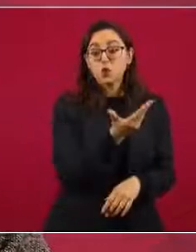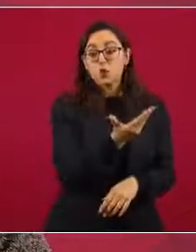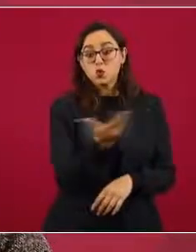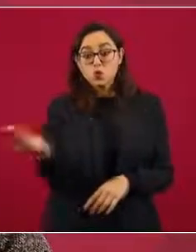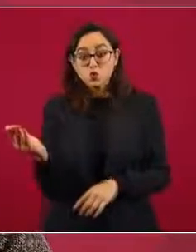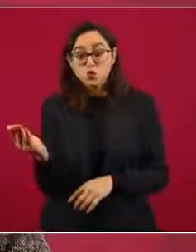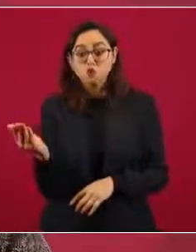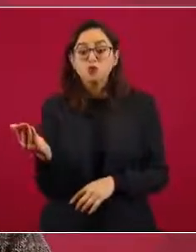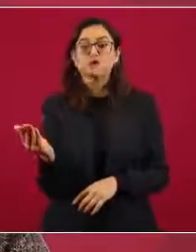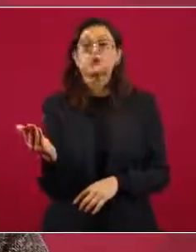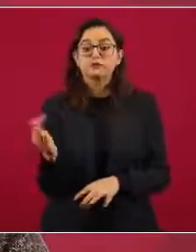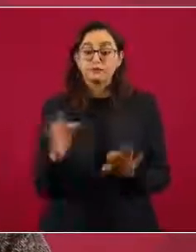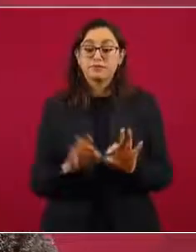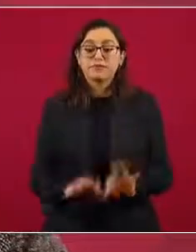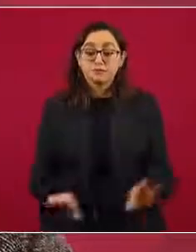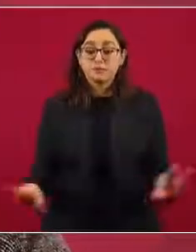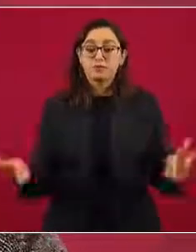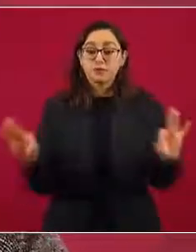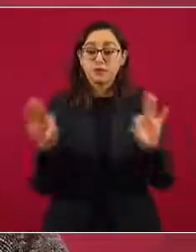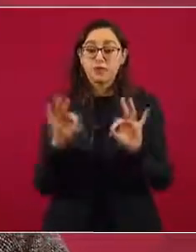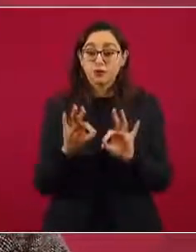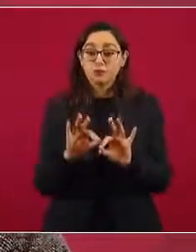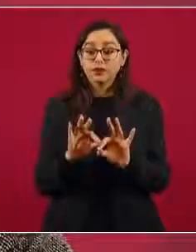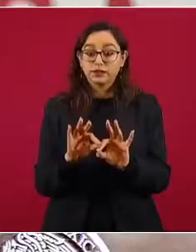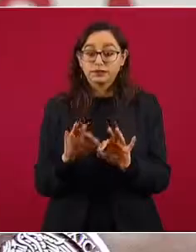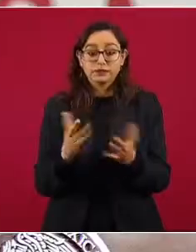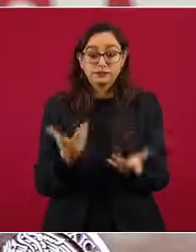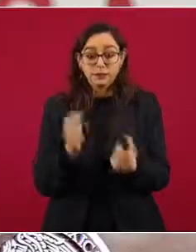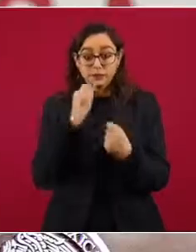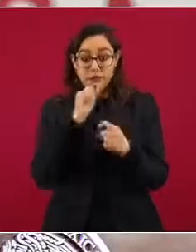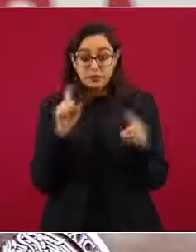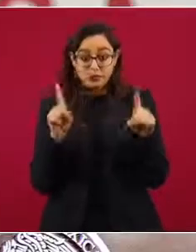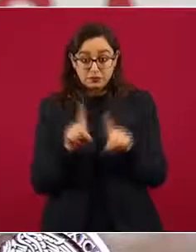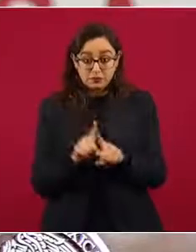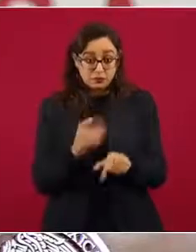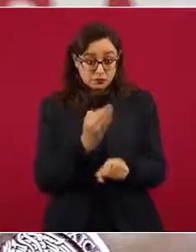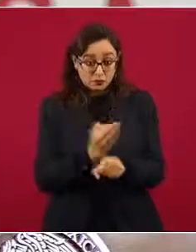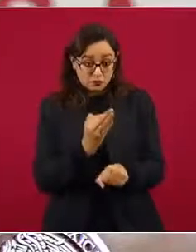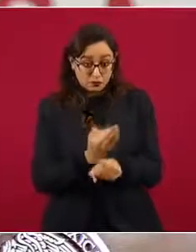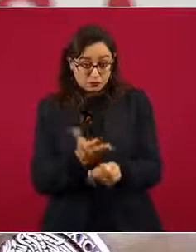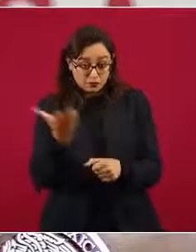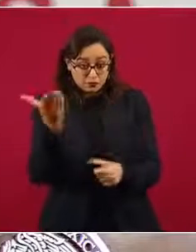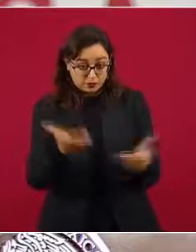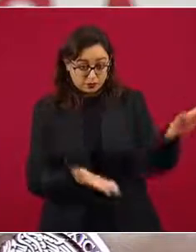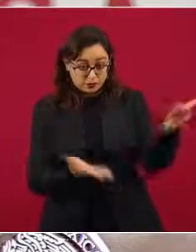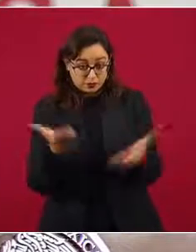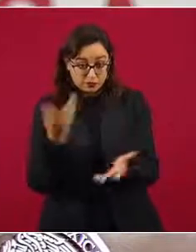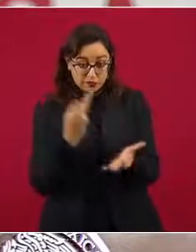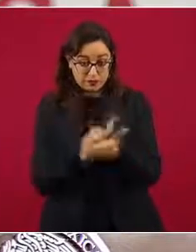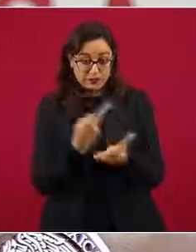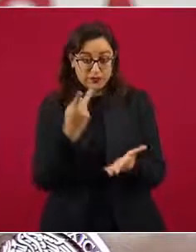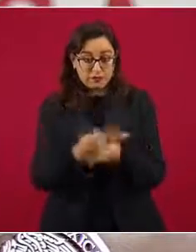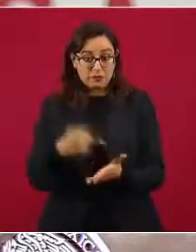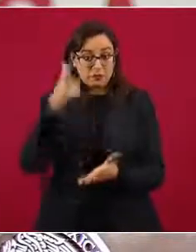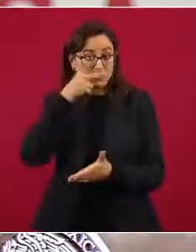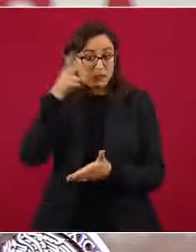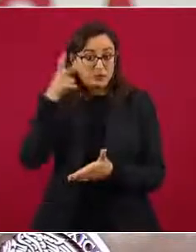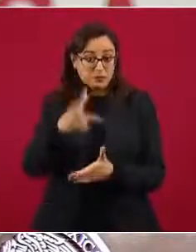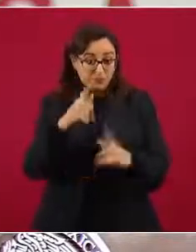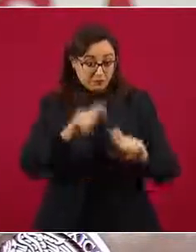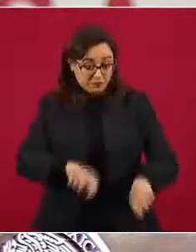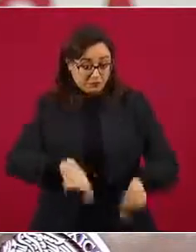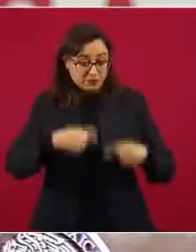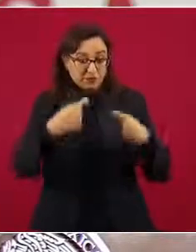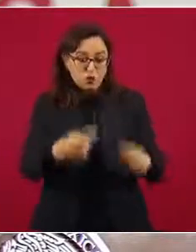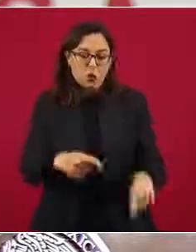importantes y ahora los que van a recibir la condecoración Miguel Hidalgo, con mayor